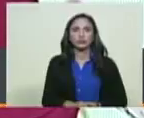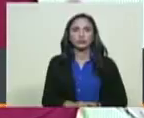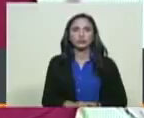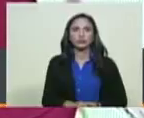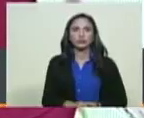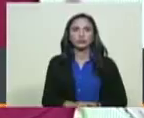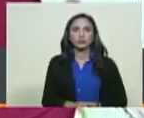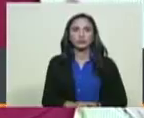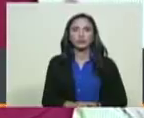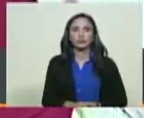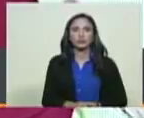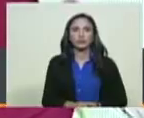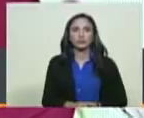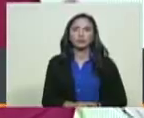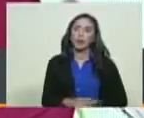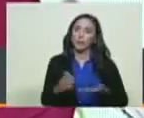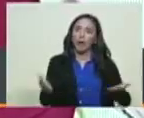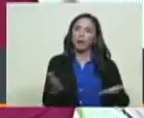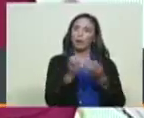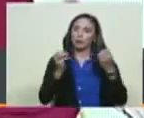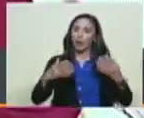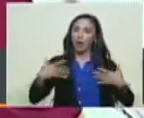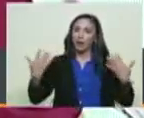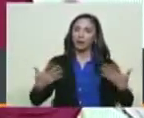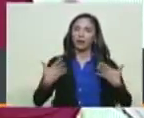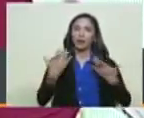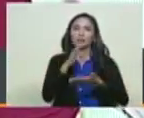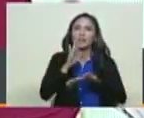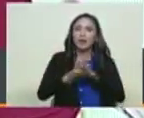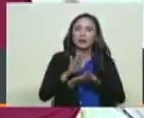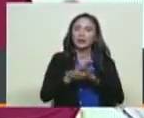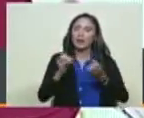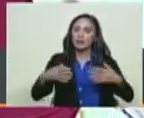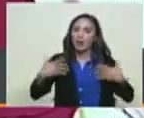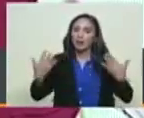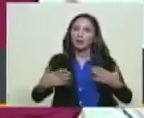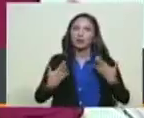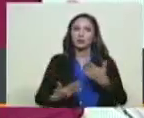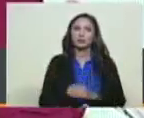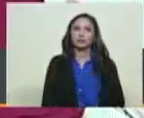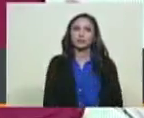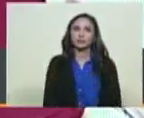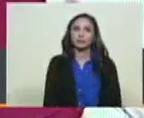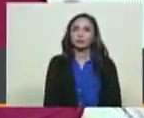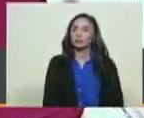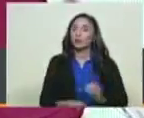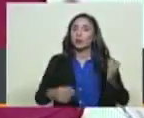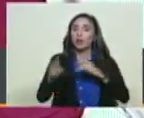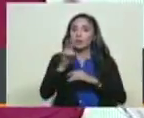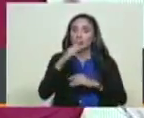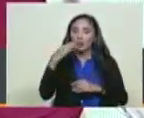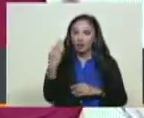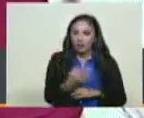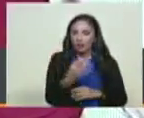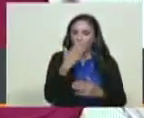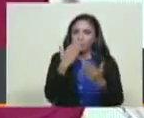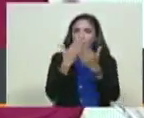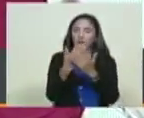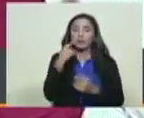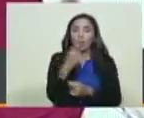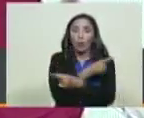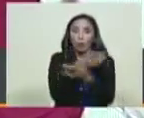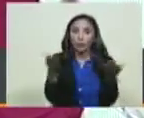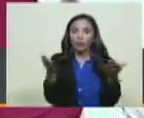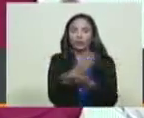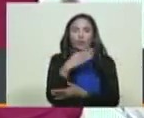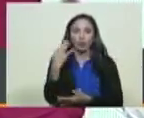y vayamos con esa alegría con esa frescura con esa poesía con la venezuela de verdad ustedes son